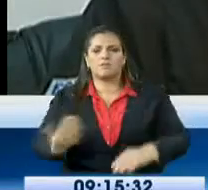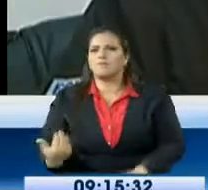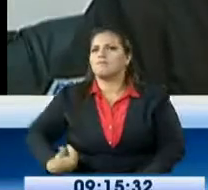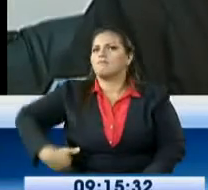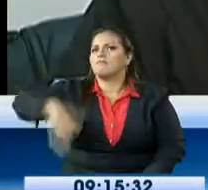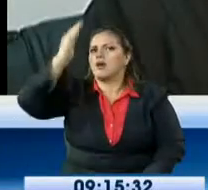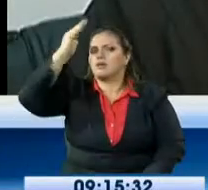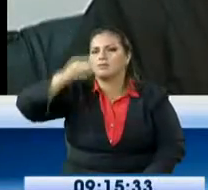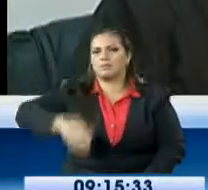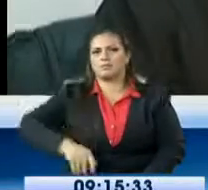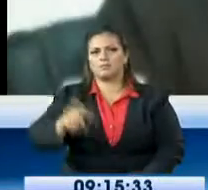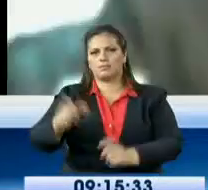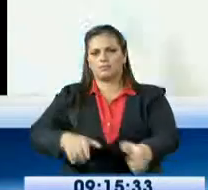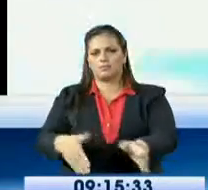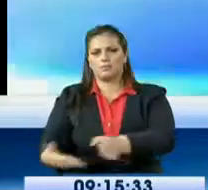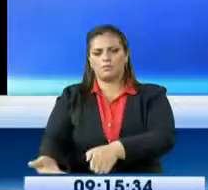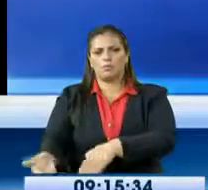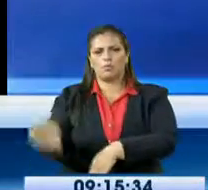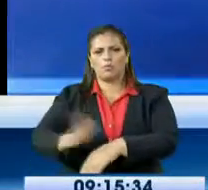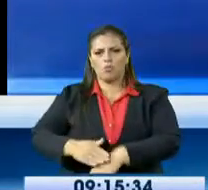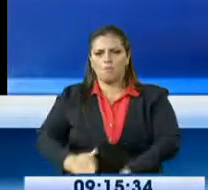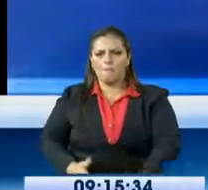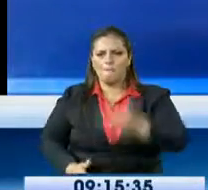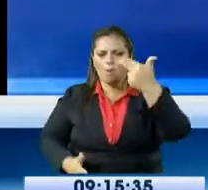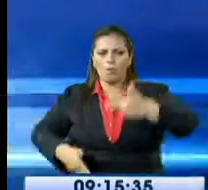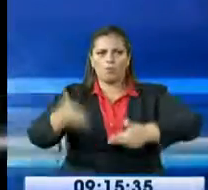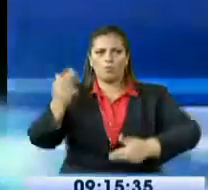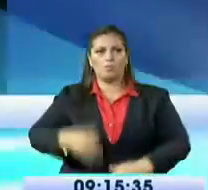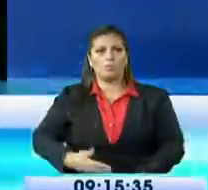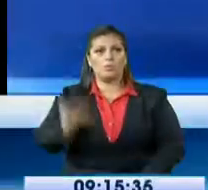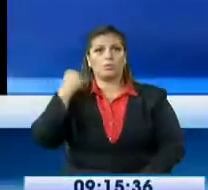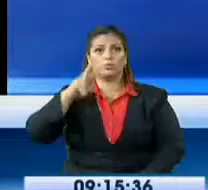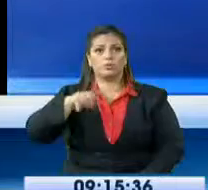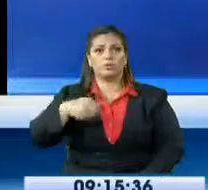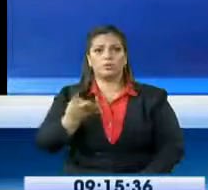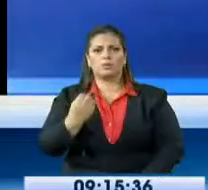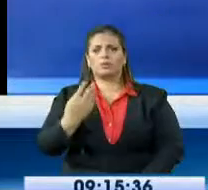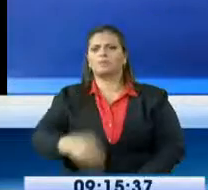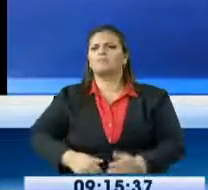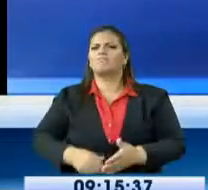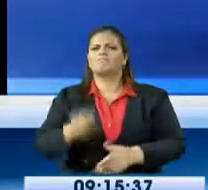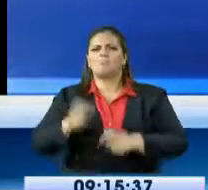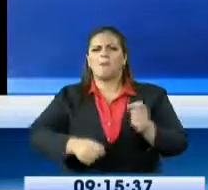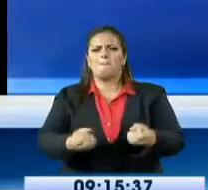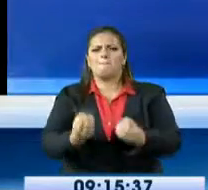el 2014 tuvimos 9 casos y en el 2015 6. Esto implica una reducción del